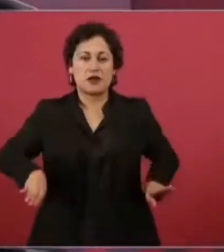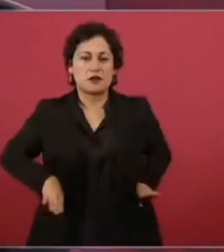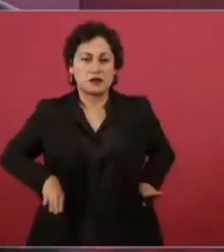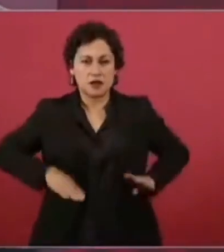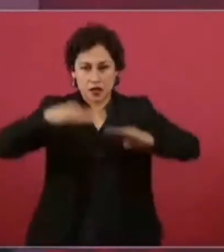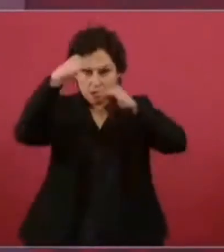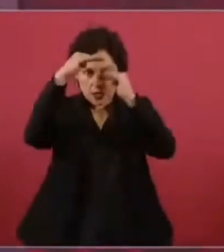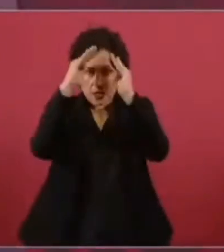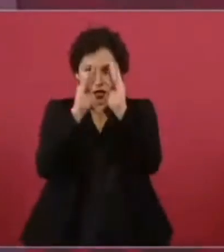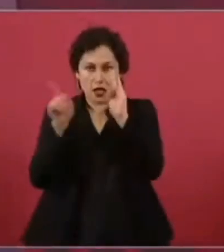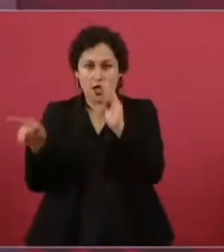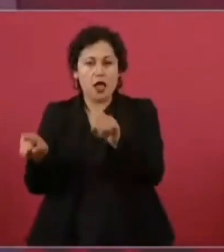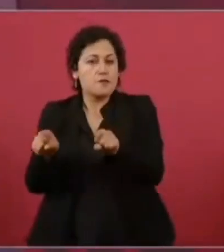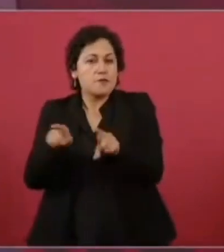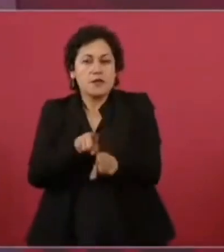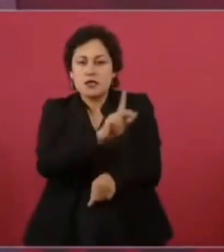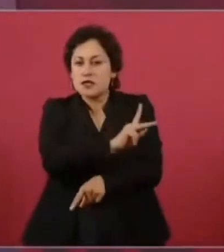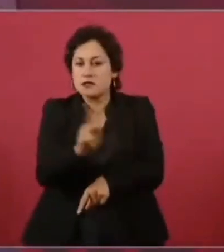otro